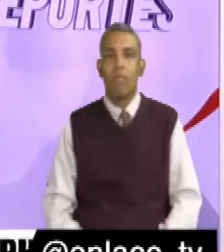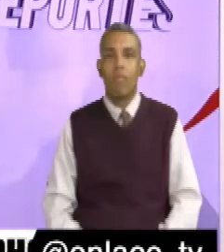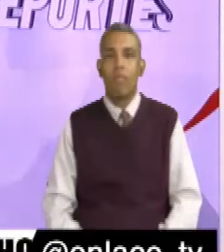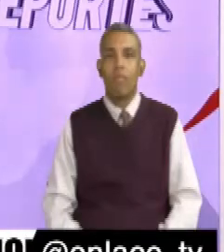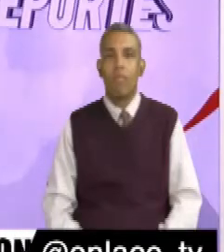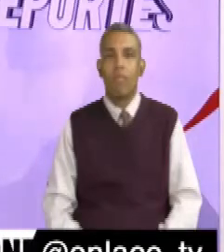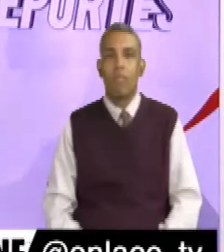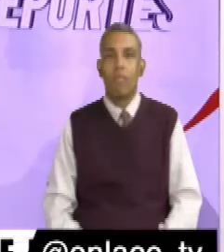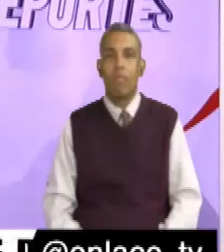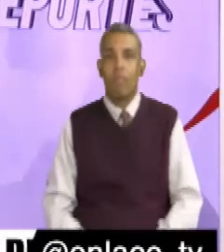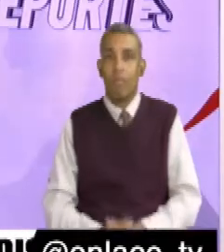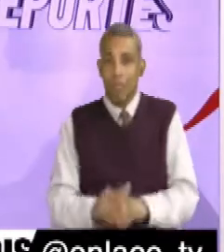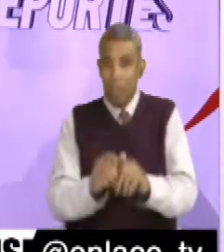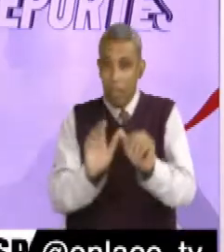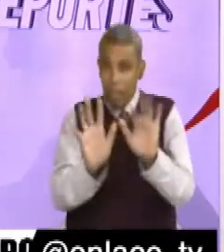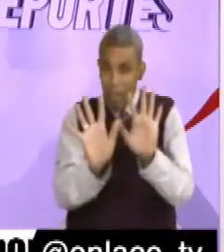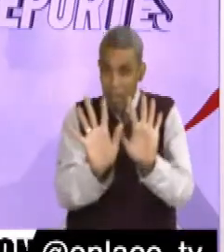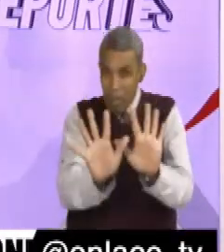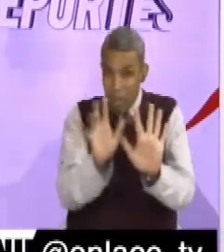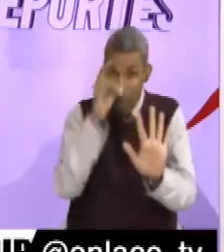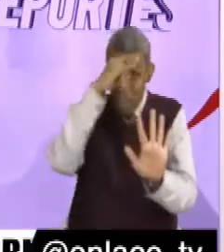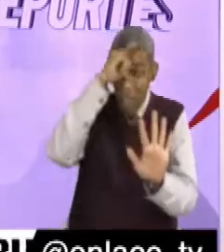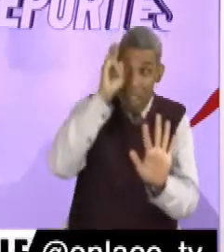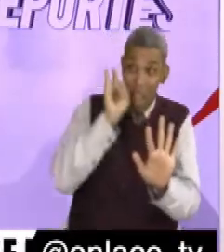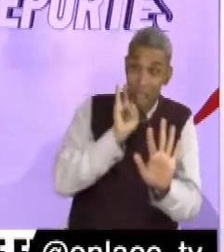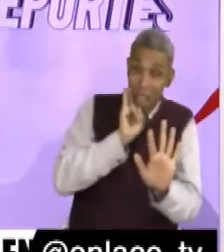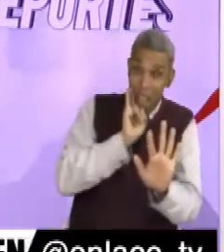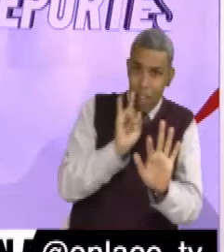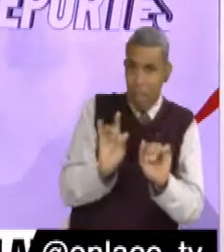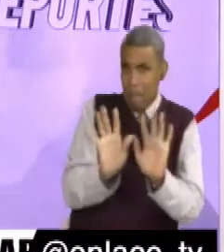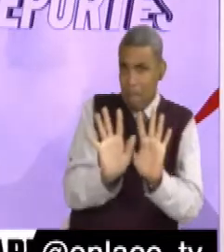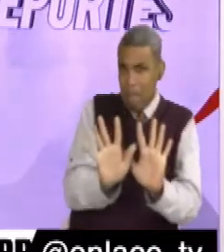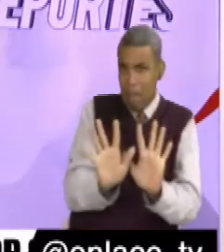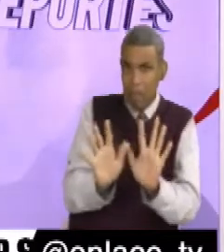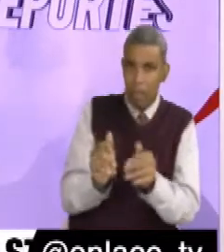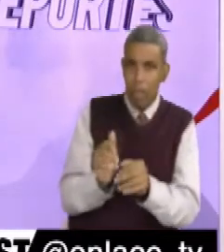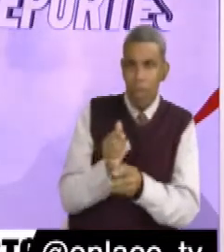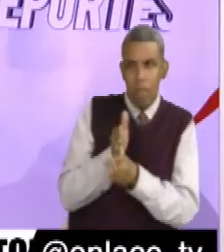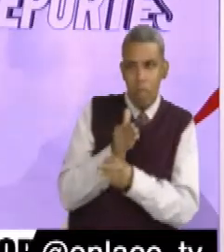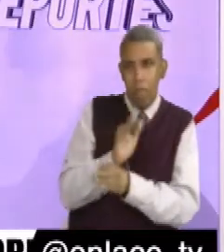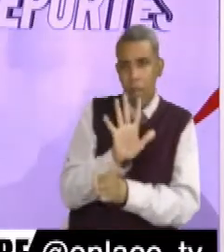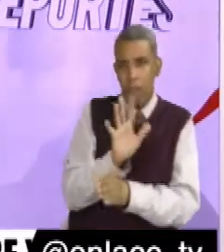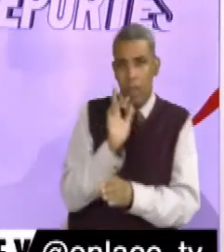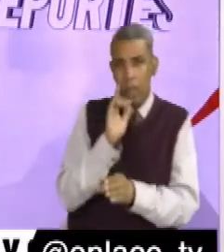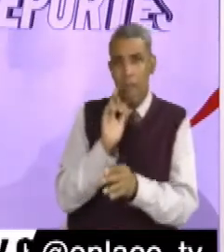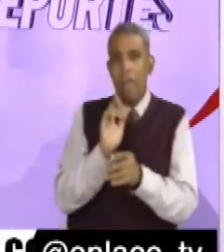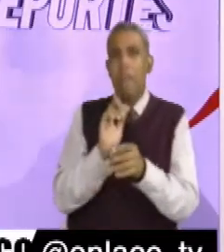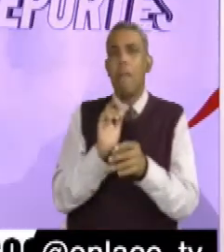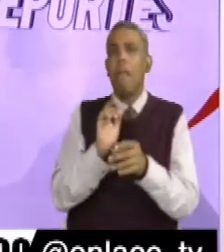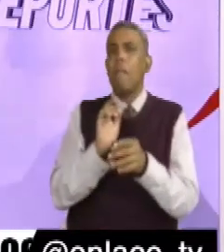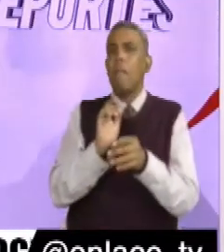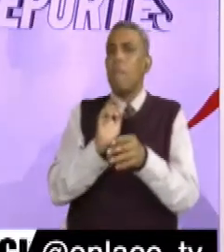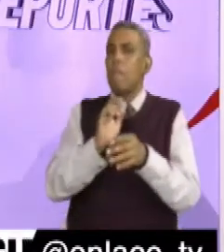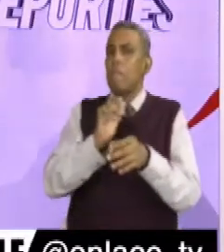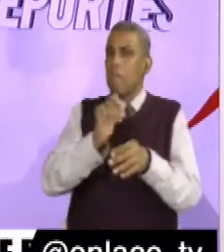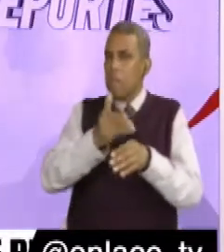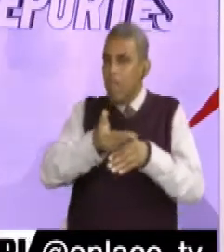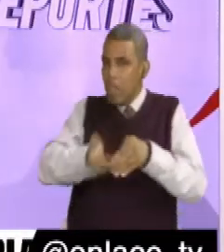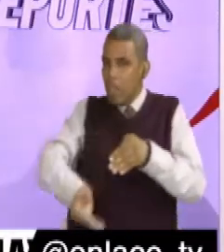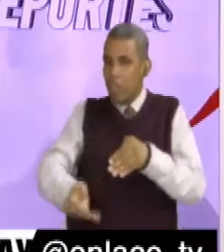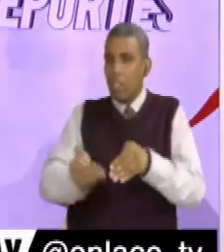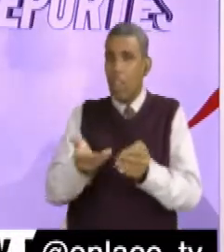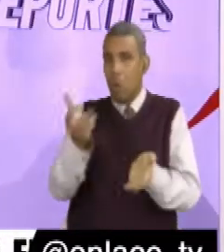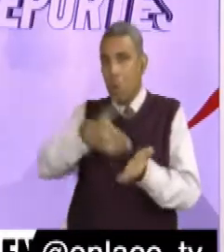Bien, en instantes retomaremos contacto con Ariel Quiseno para que nos cuente cómo está el ambiente en España y, por supuesto, apoyando allí a